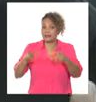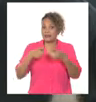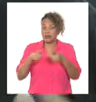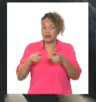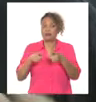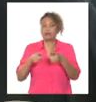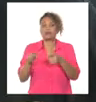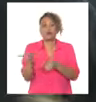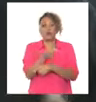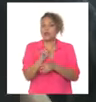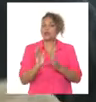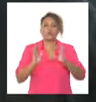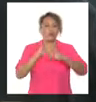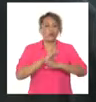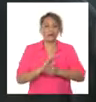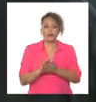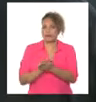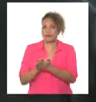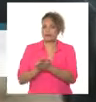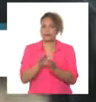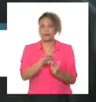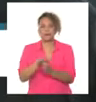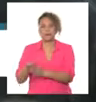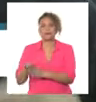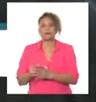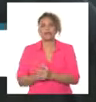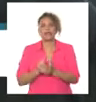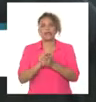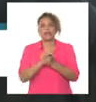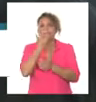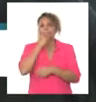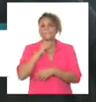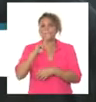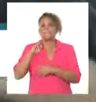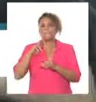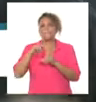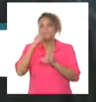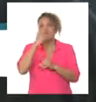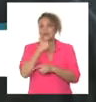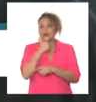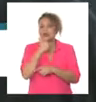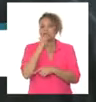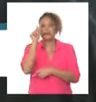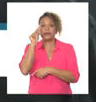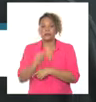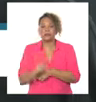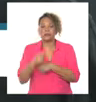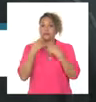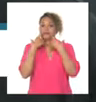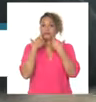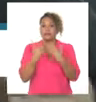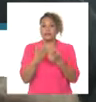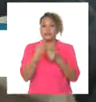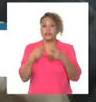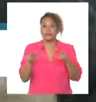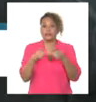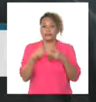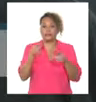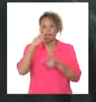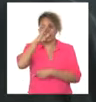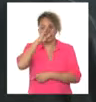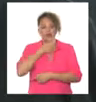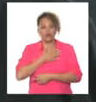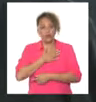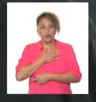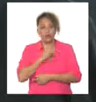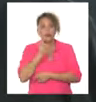inigualable. Yo pienso que Marta es una de las figuras más importantes de la cancionística cubana, de la